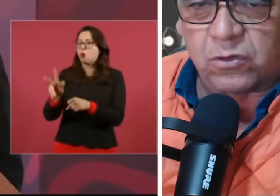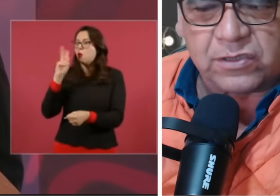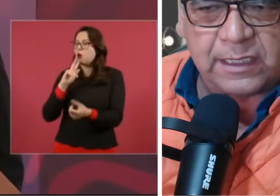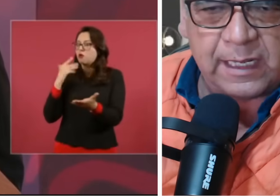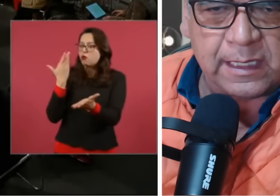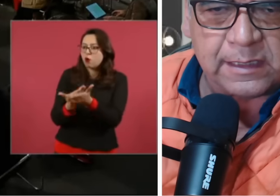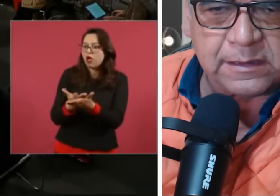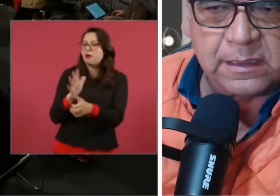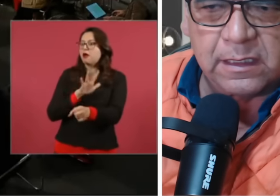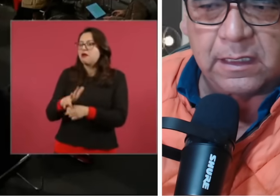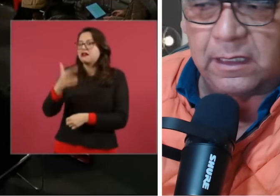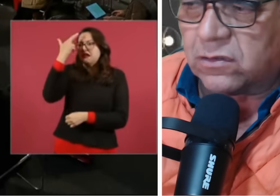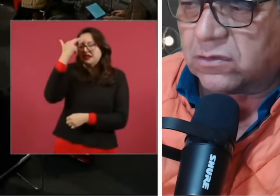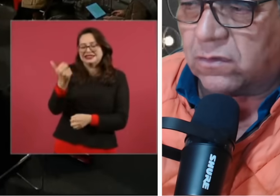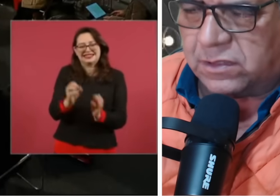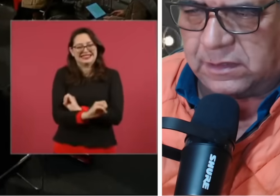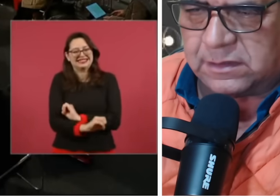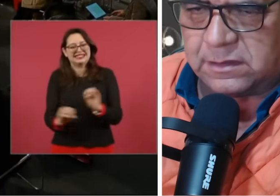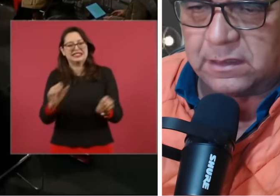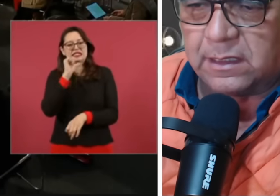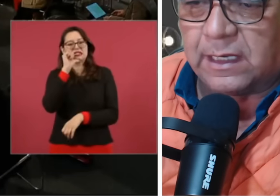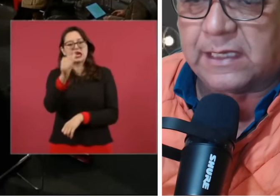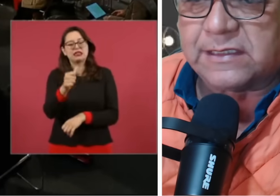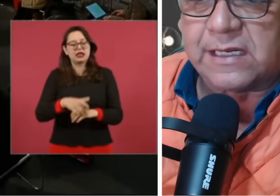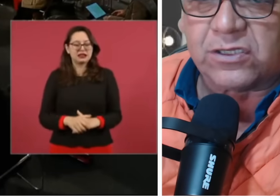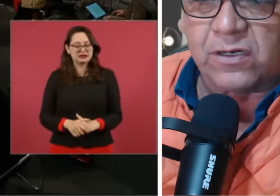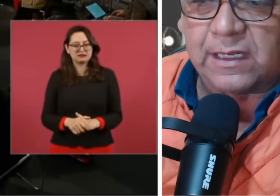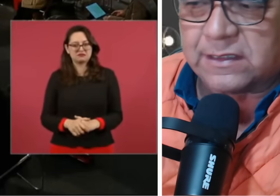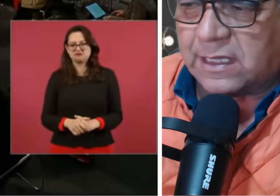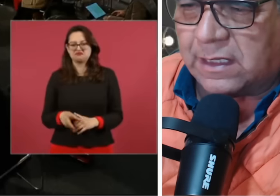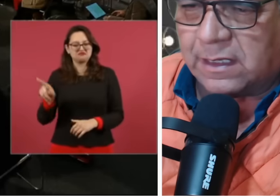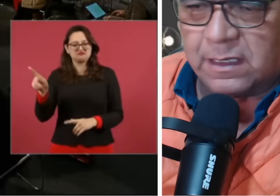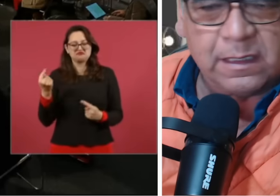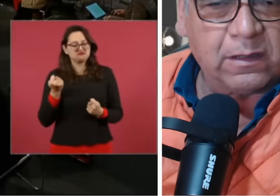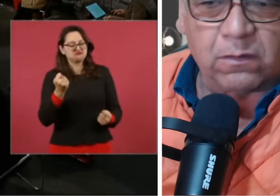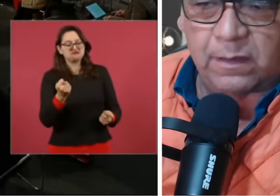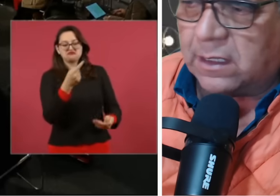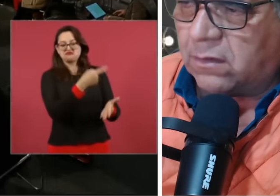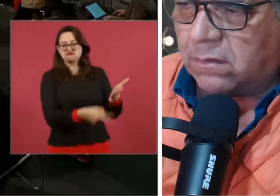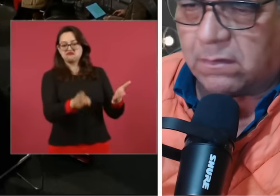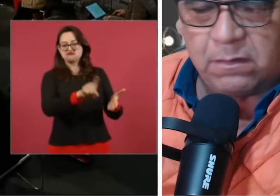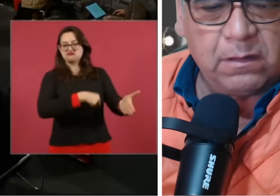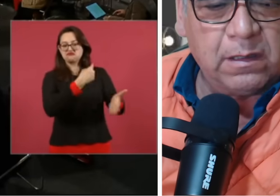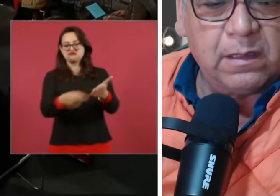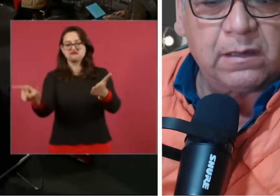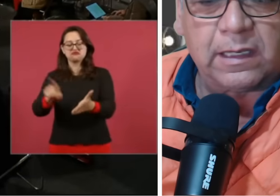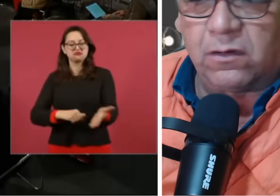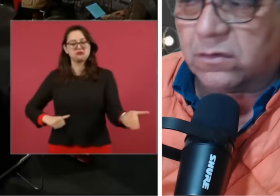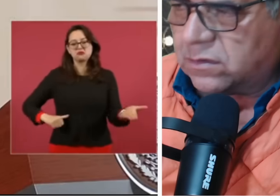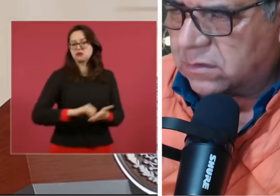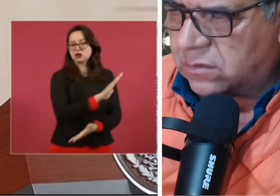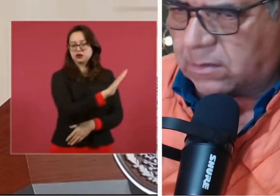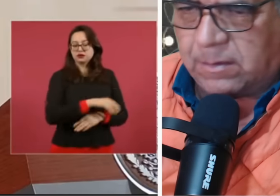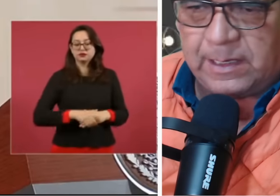2 motocicletas y 2 coches. Esa es la historia que está corriendo de